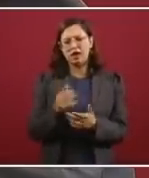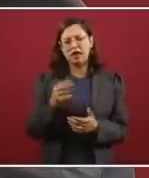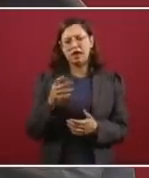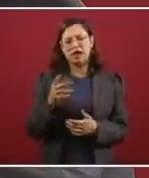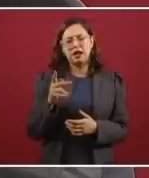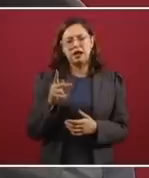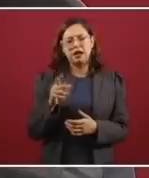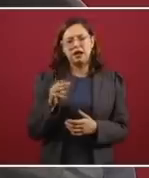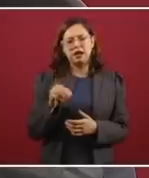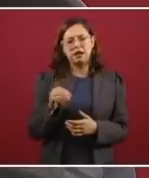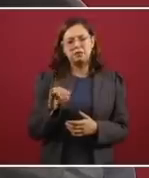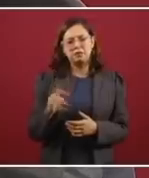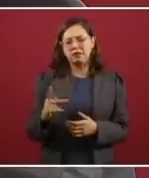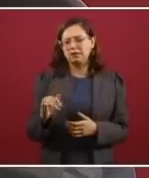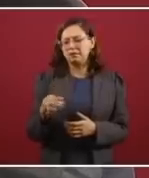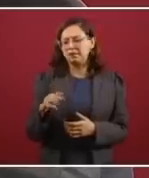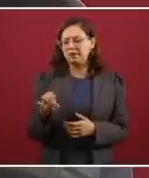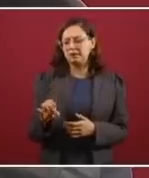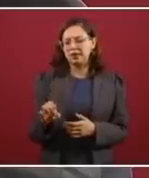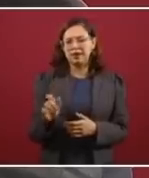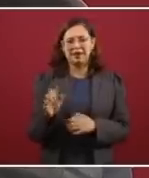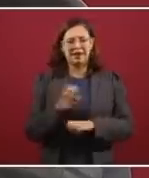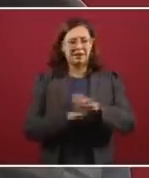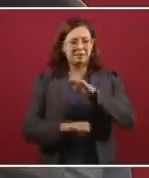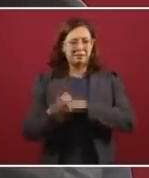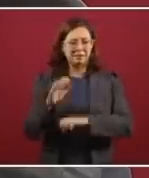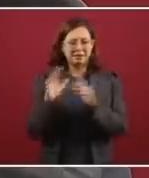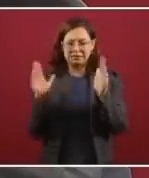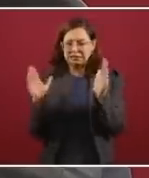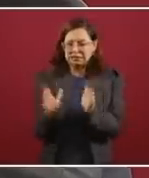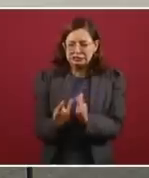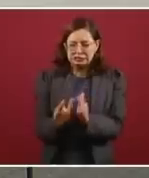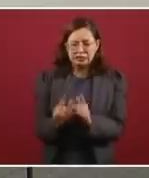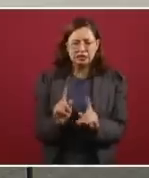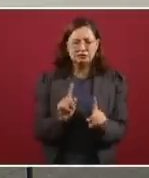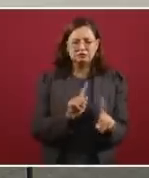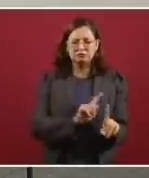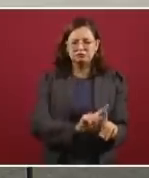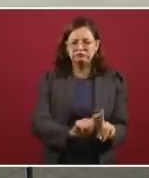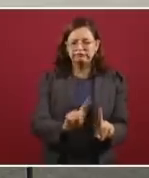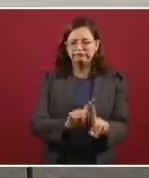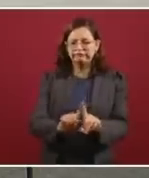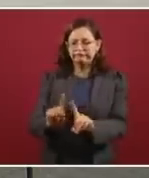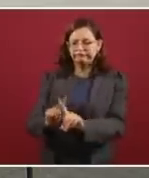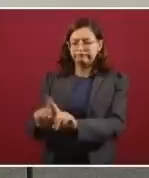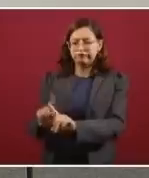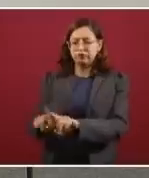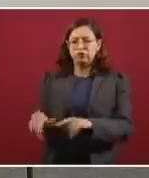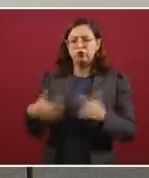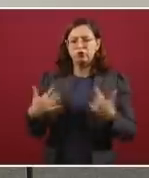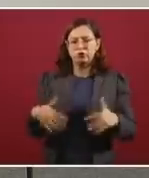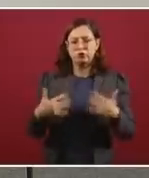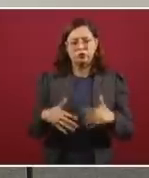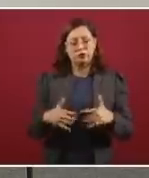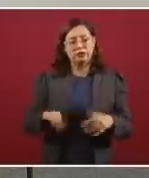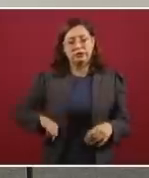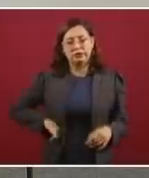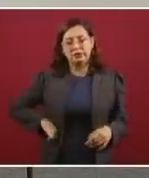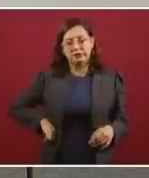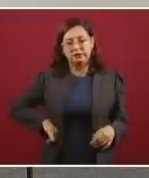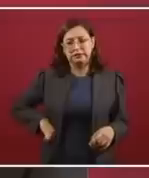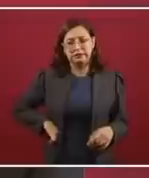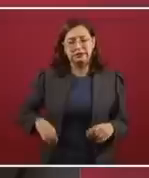son diferentes empresas. Ahí hemos enfatizado mucho que ese es un crédito que nos interesa, pero son